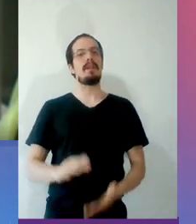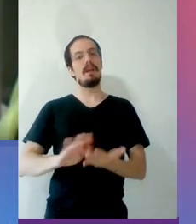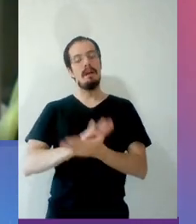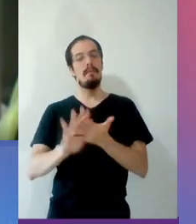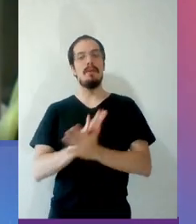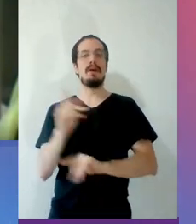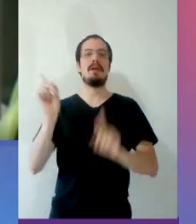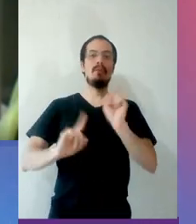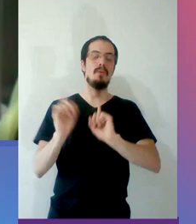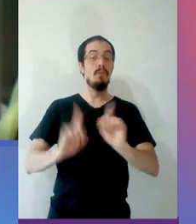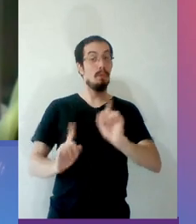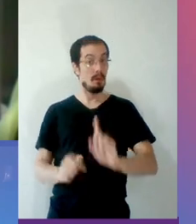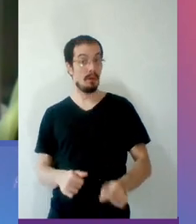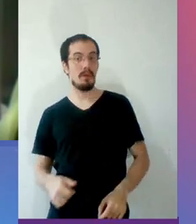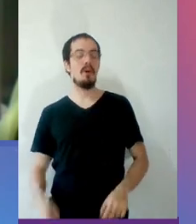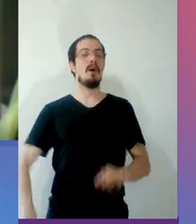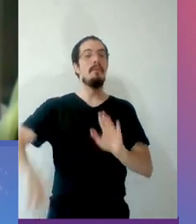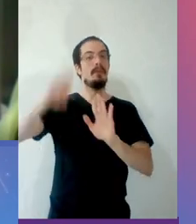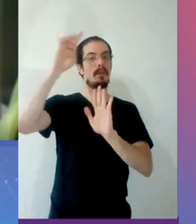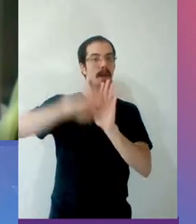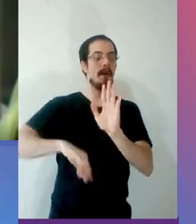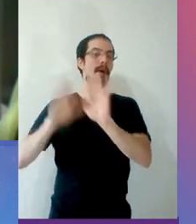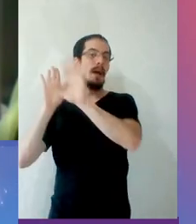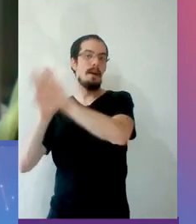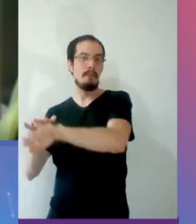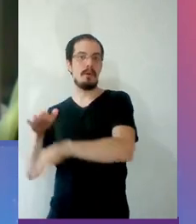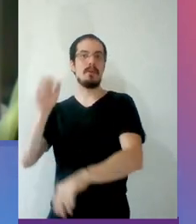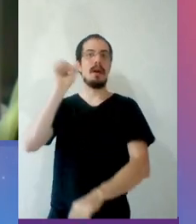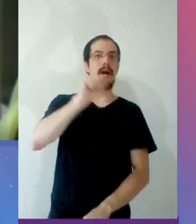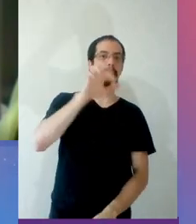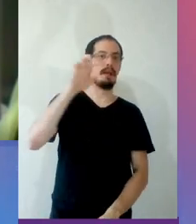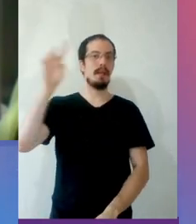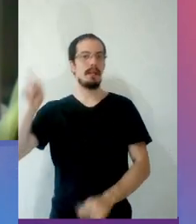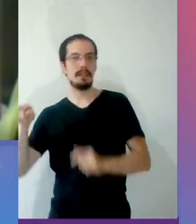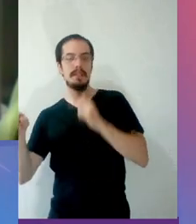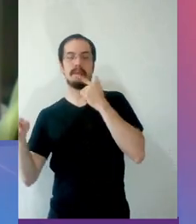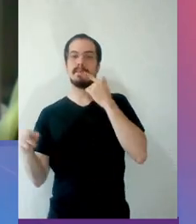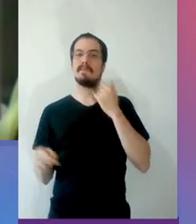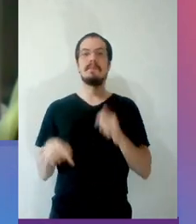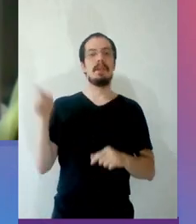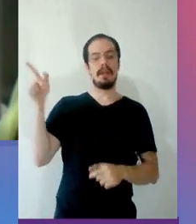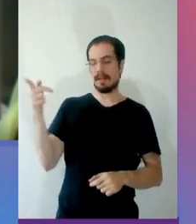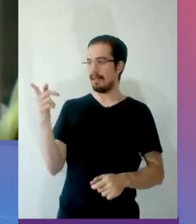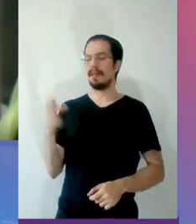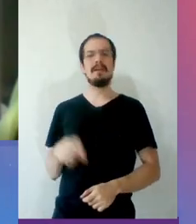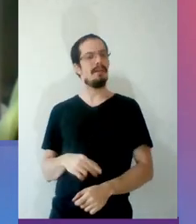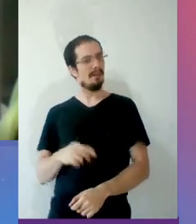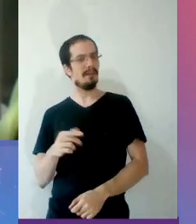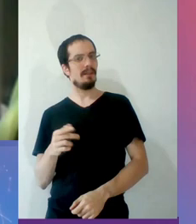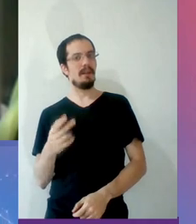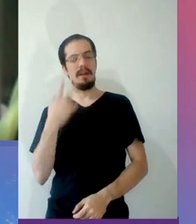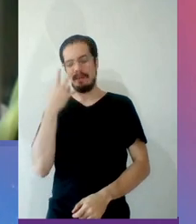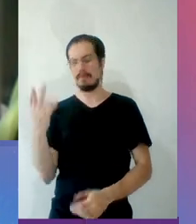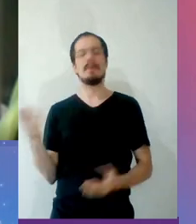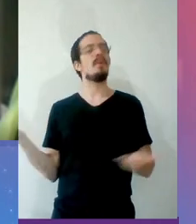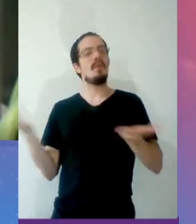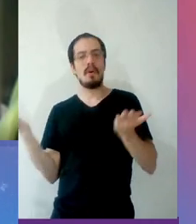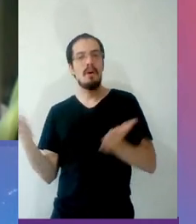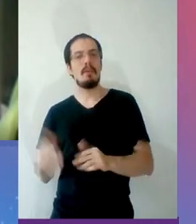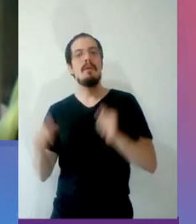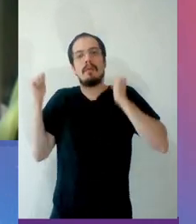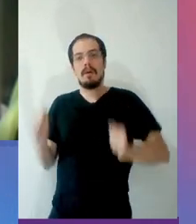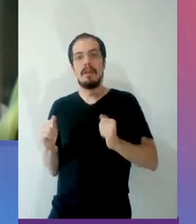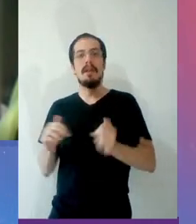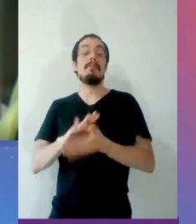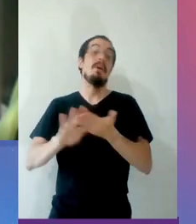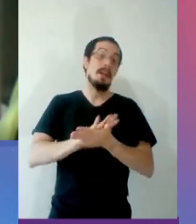de apoyo a la atención primaria, ¿sí?, que nos permiten a nosotros poder tener, por ejemplo,